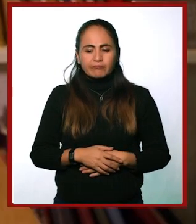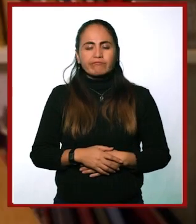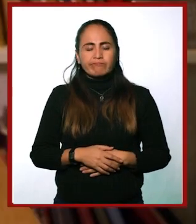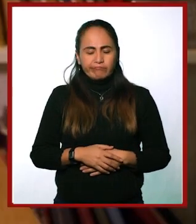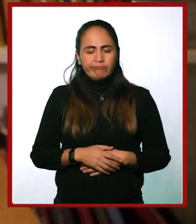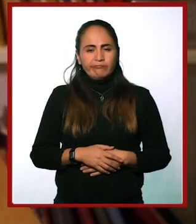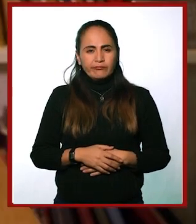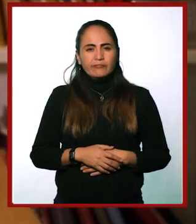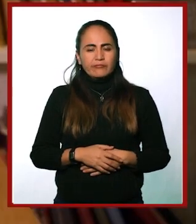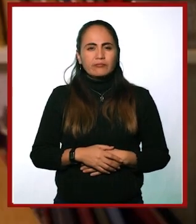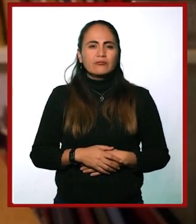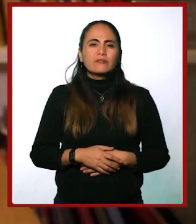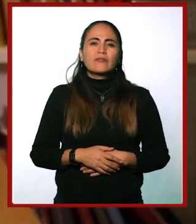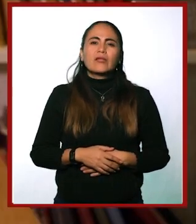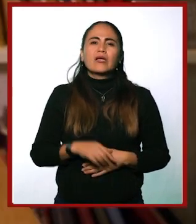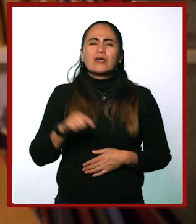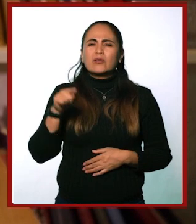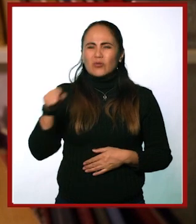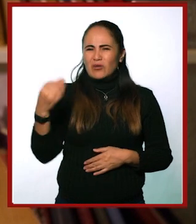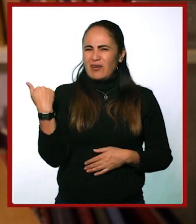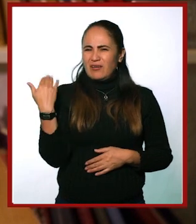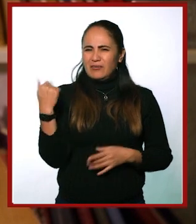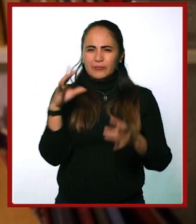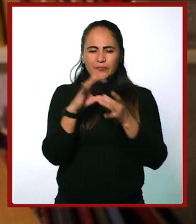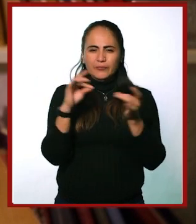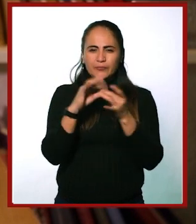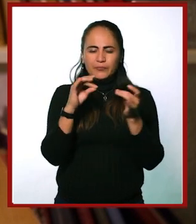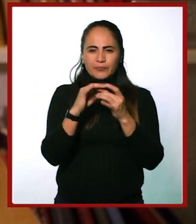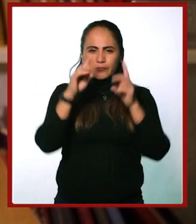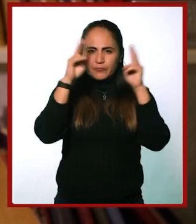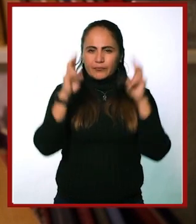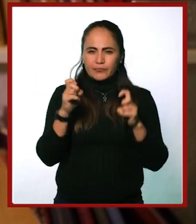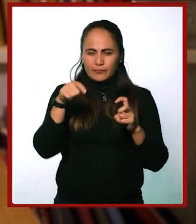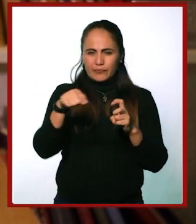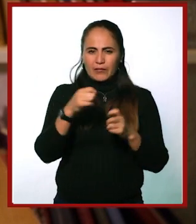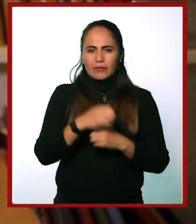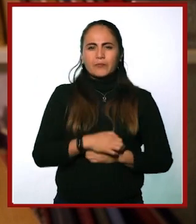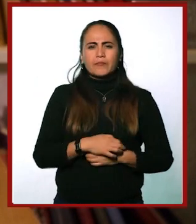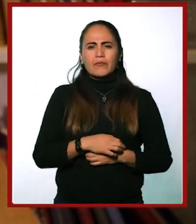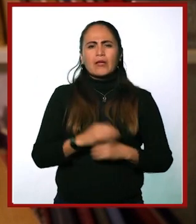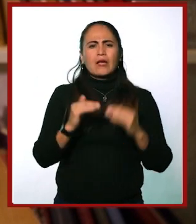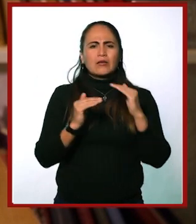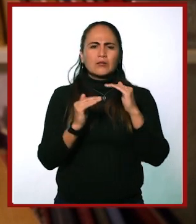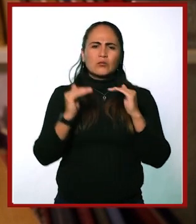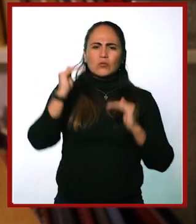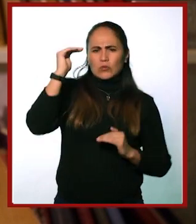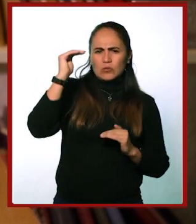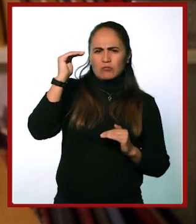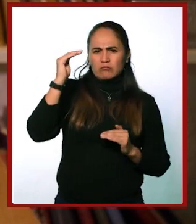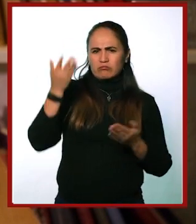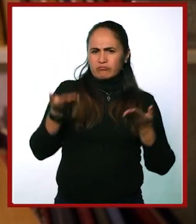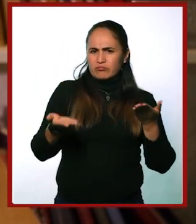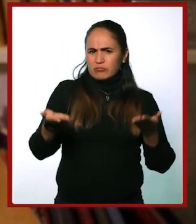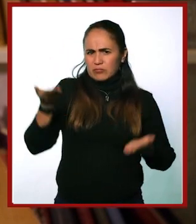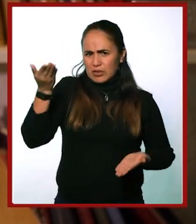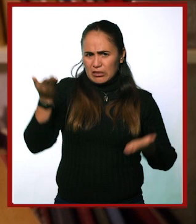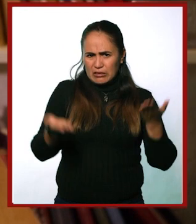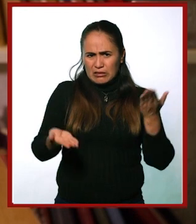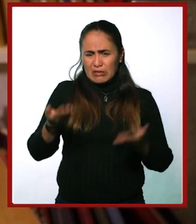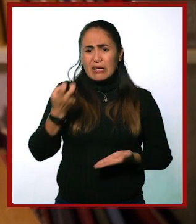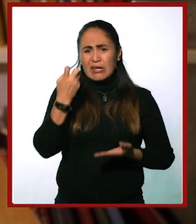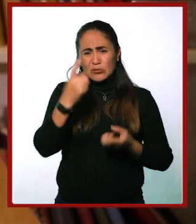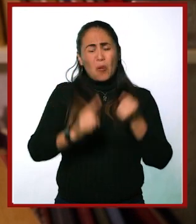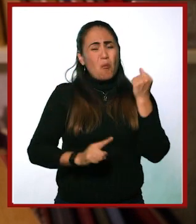¿no? Claro. Oye, Patricio, y justamente agarrándome de de este tema que estás tocando, la desigualdad y la inequidad son sin